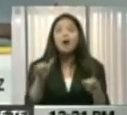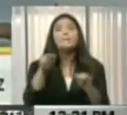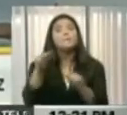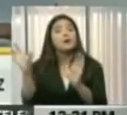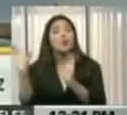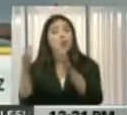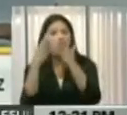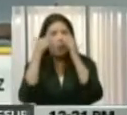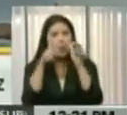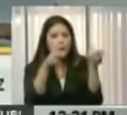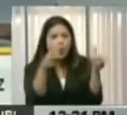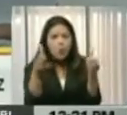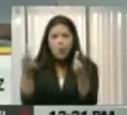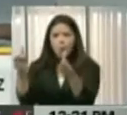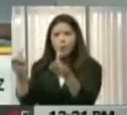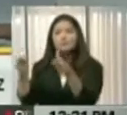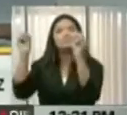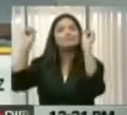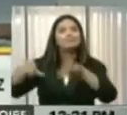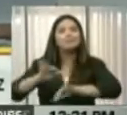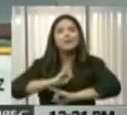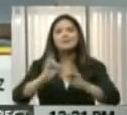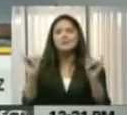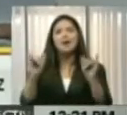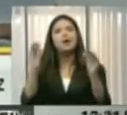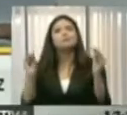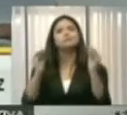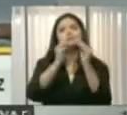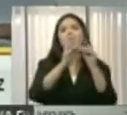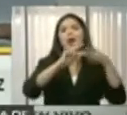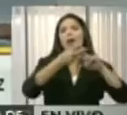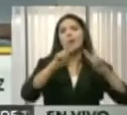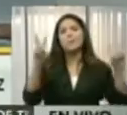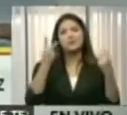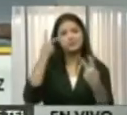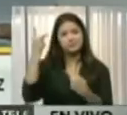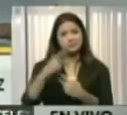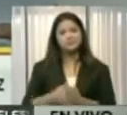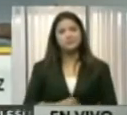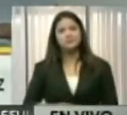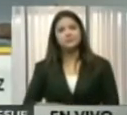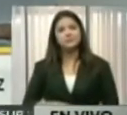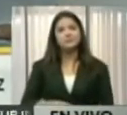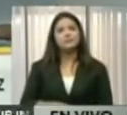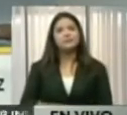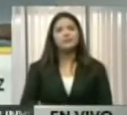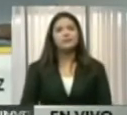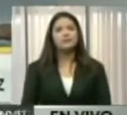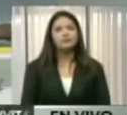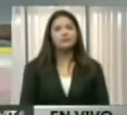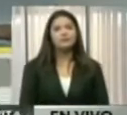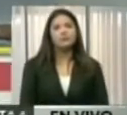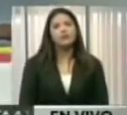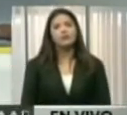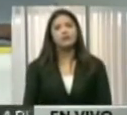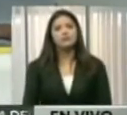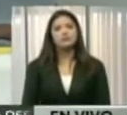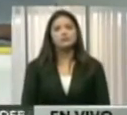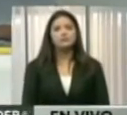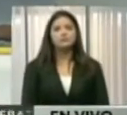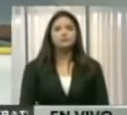grupos guerrilleros e insurgentes dejen las armas y se aplieguen a la paz. Escuchemos. Que se establecerá con este